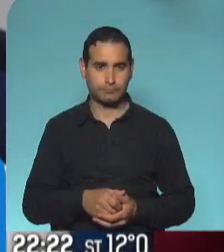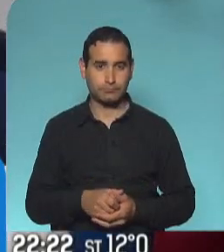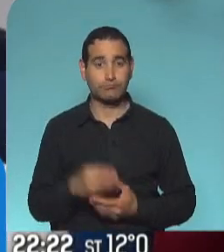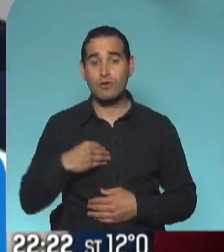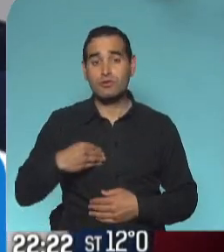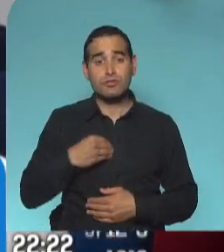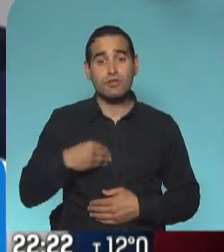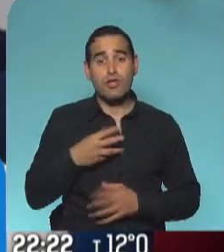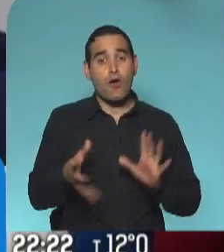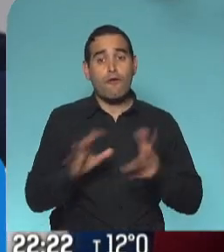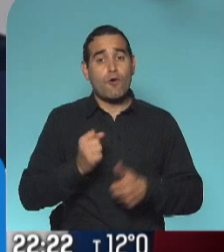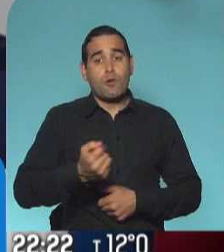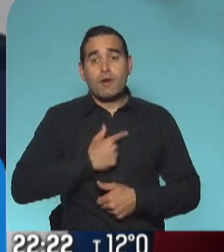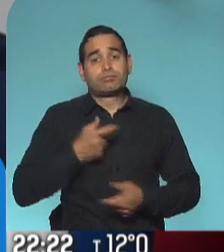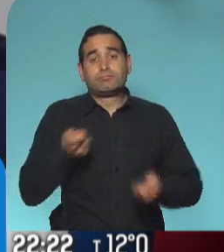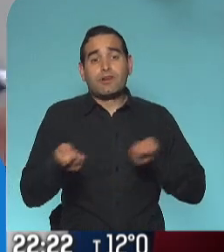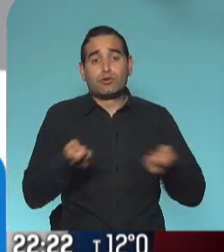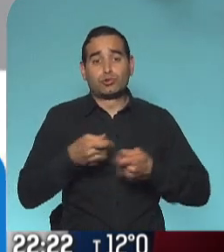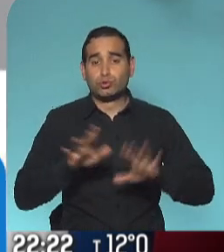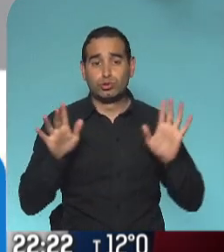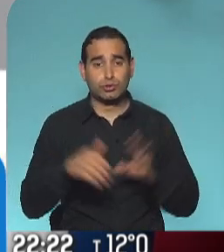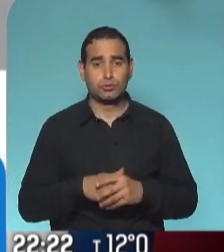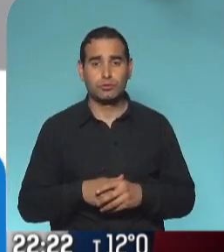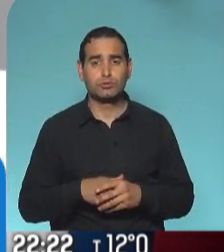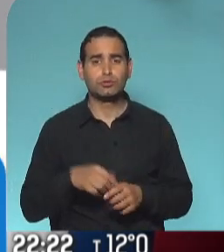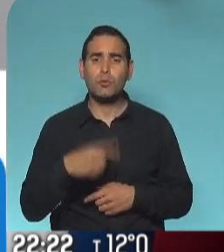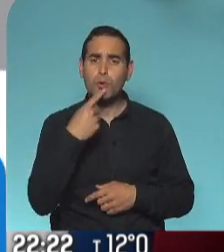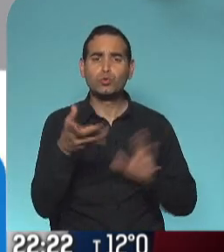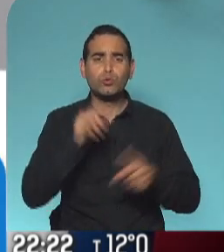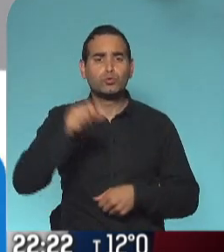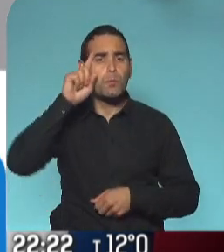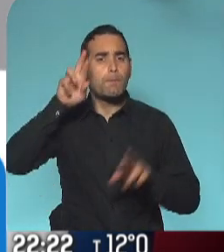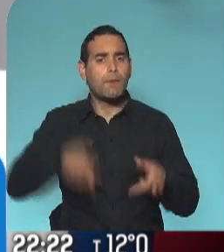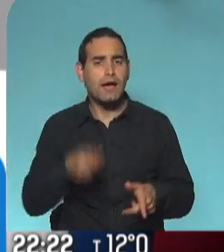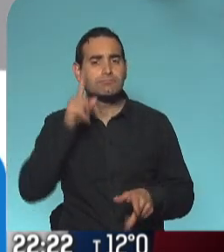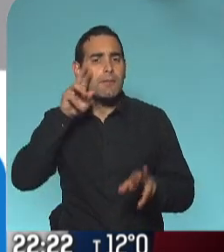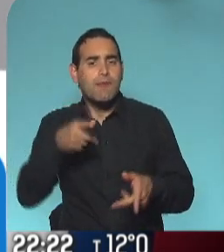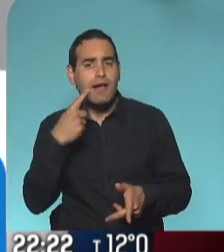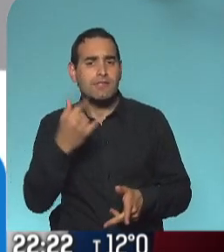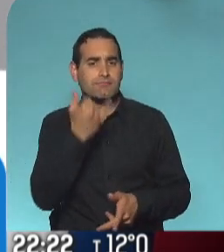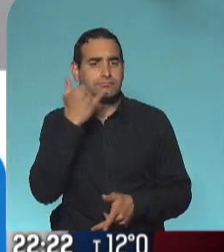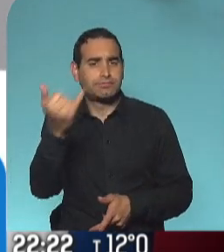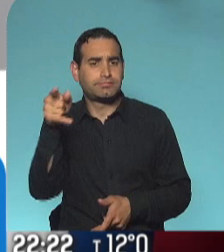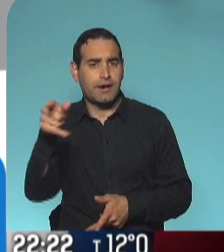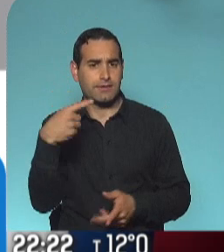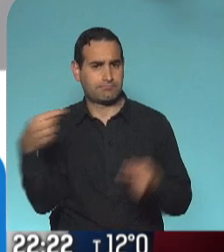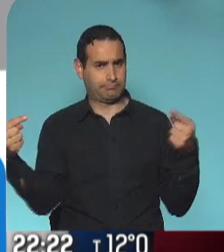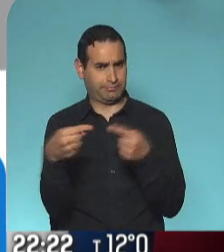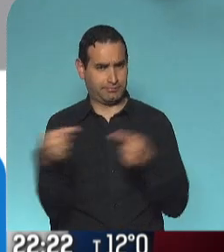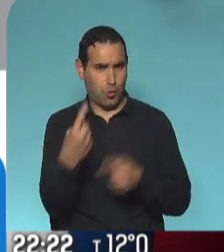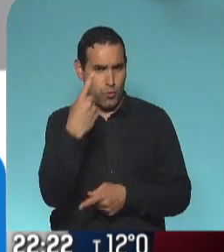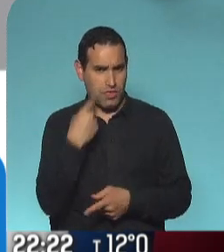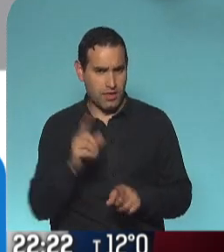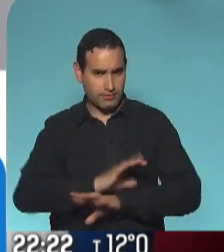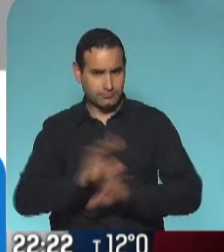Sorry, it's the way I negotiate. So my question is that a strategy? Is it a strategy to call President Xi an enemy one day and then say